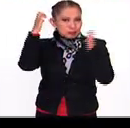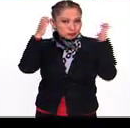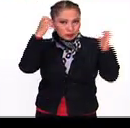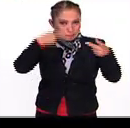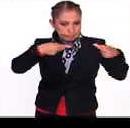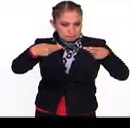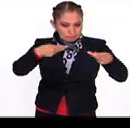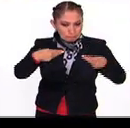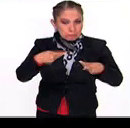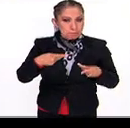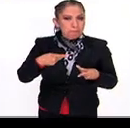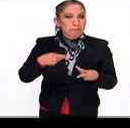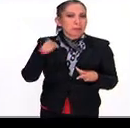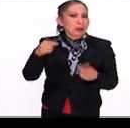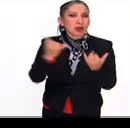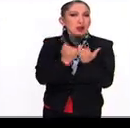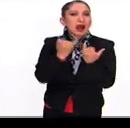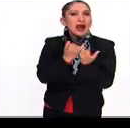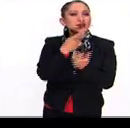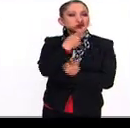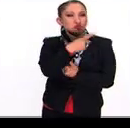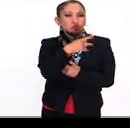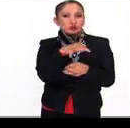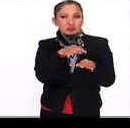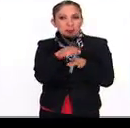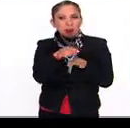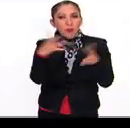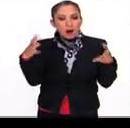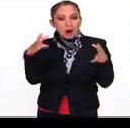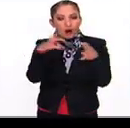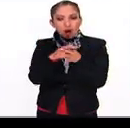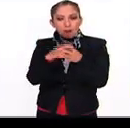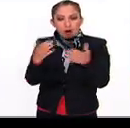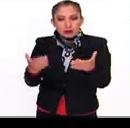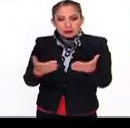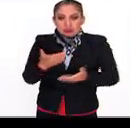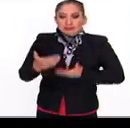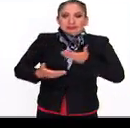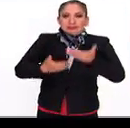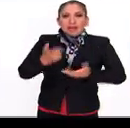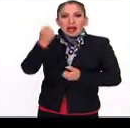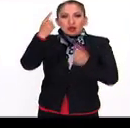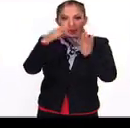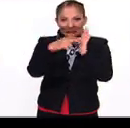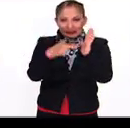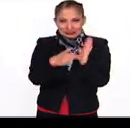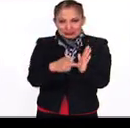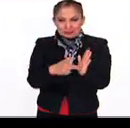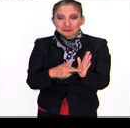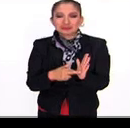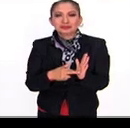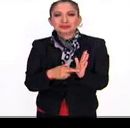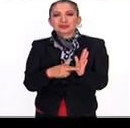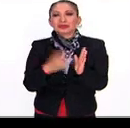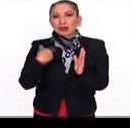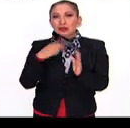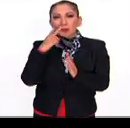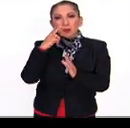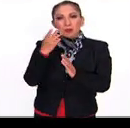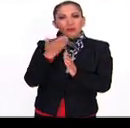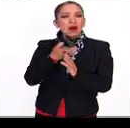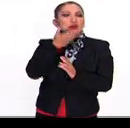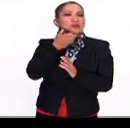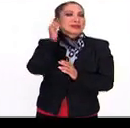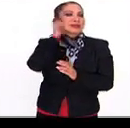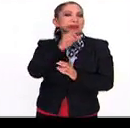está, igual que mucho de su trabajo, dialogando y violentando también ciertas normas. Estamos muy mal